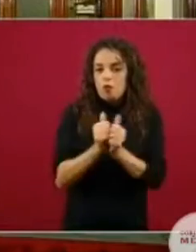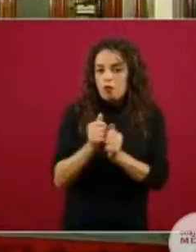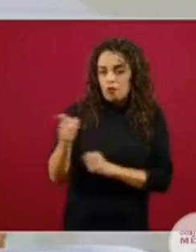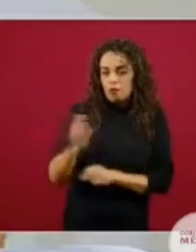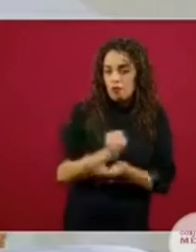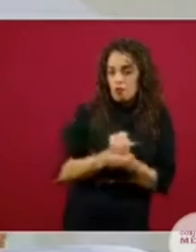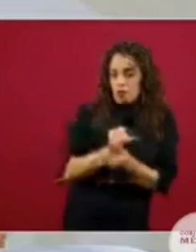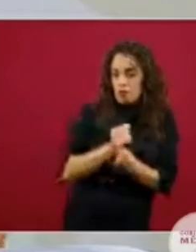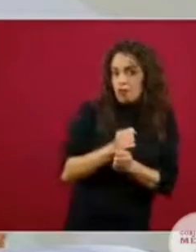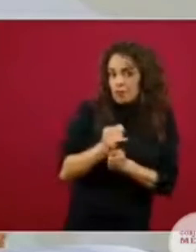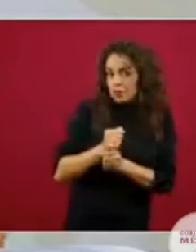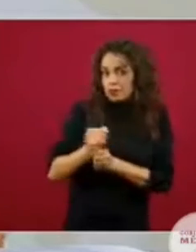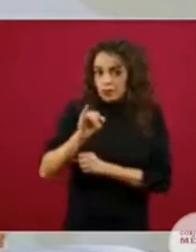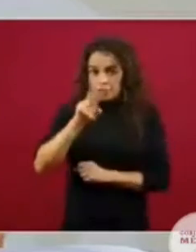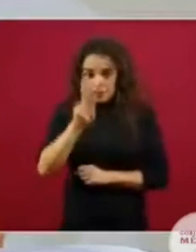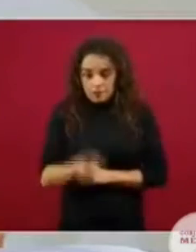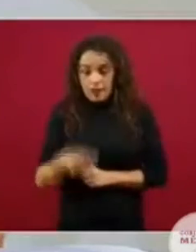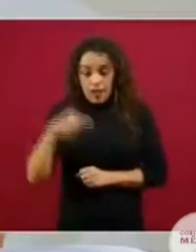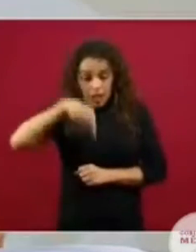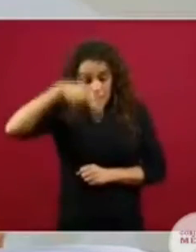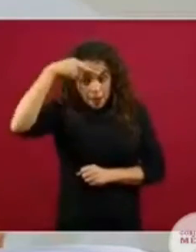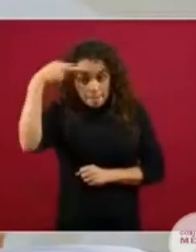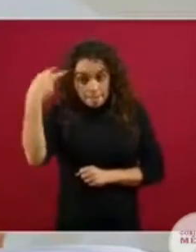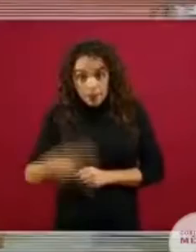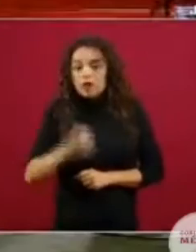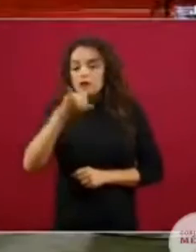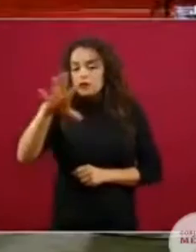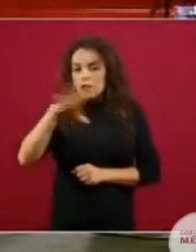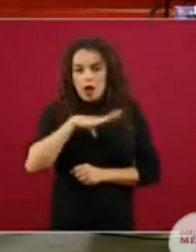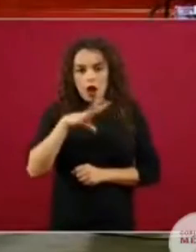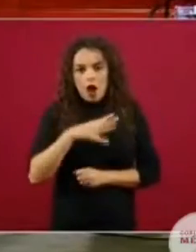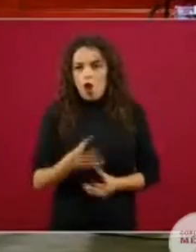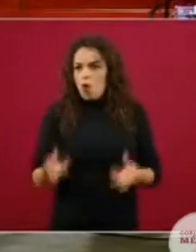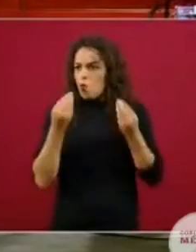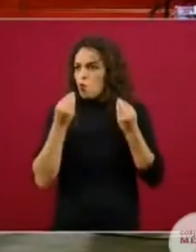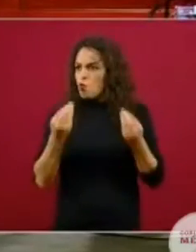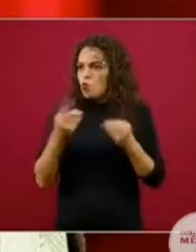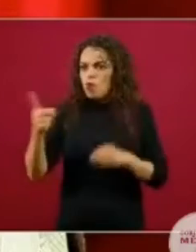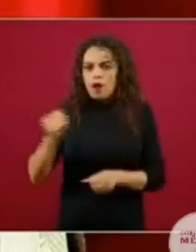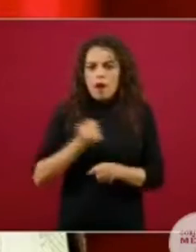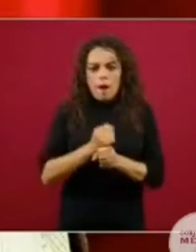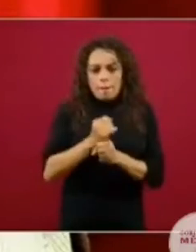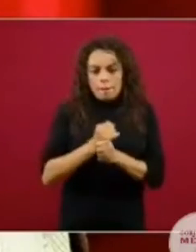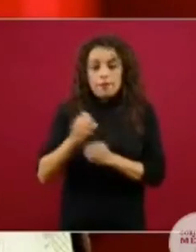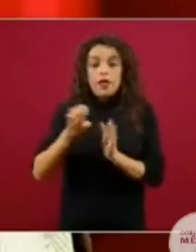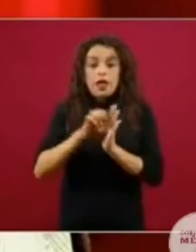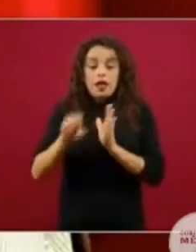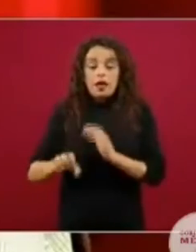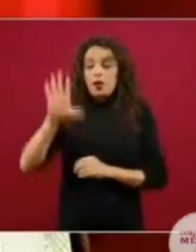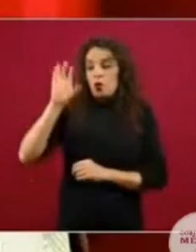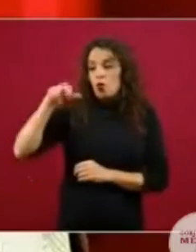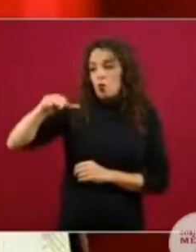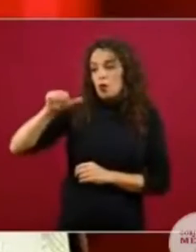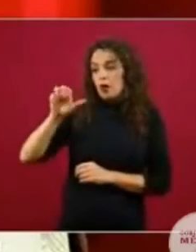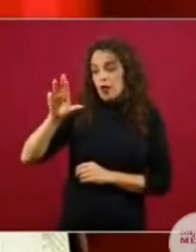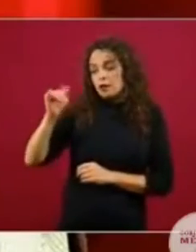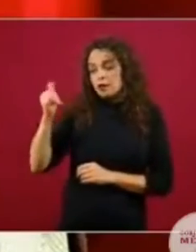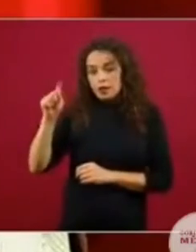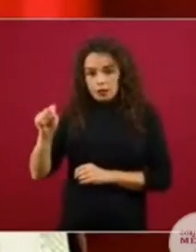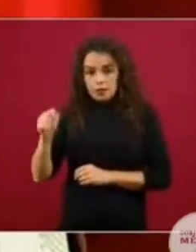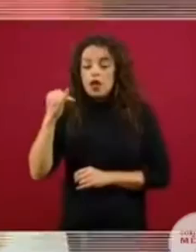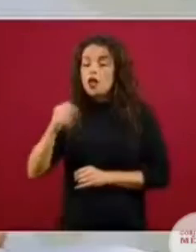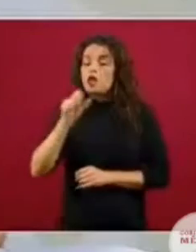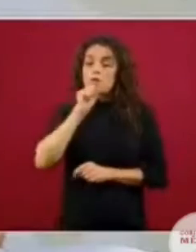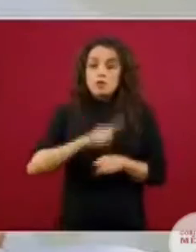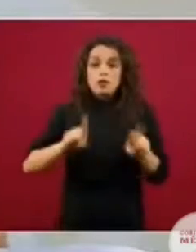efectivamente en méxico también tenemos potencial de investigación participativa como es conacyt y desde luego las universidades